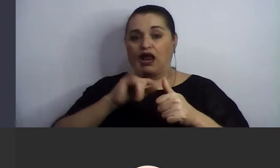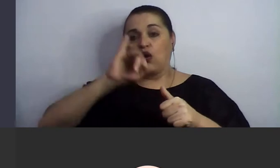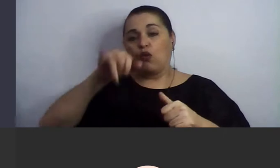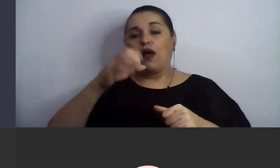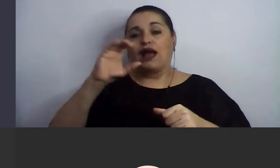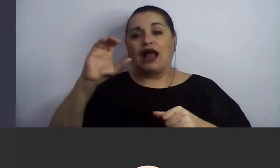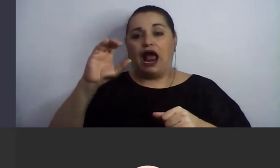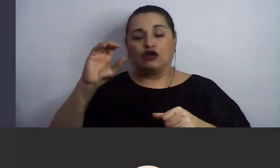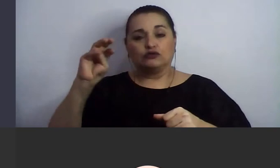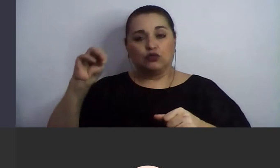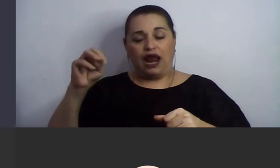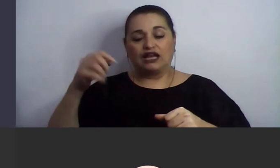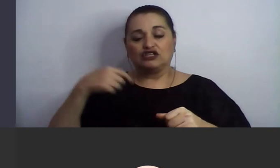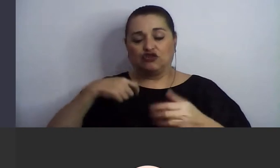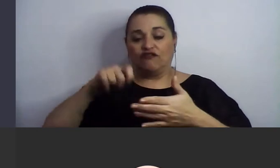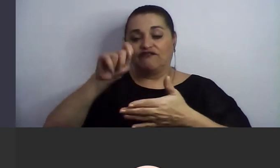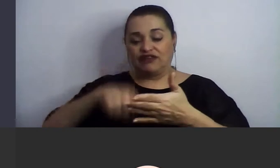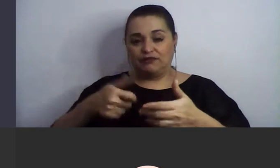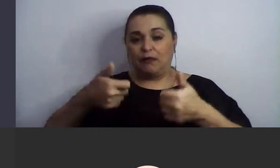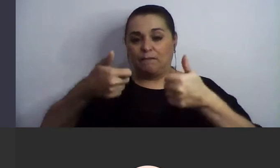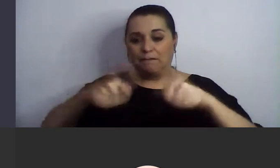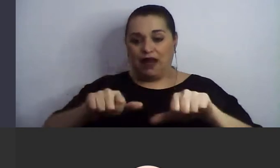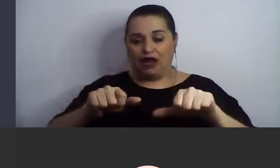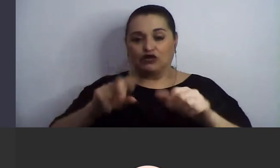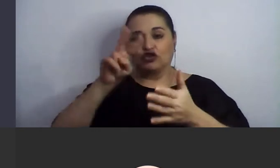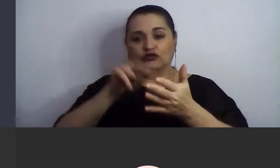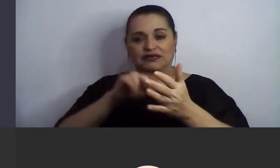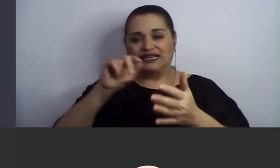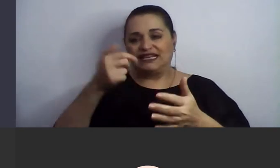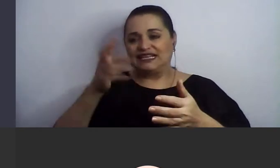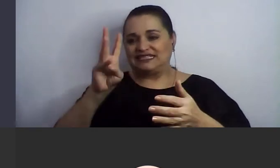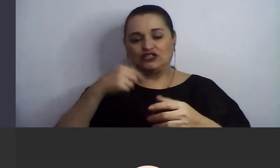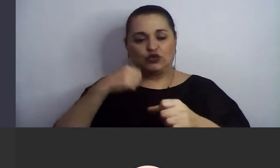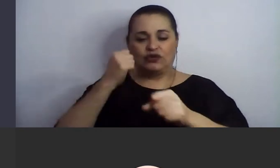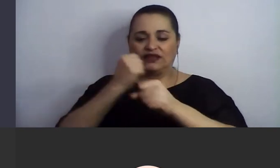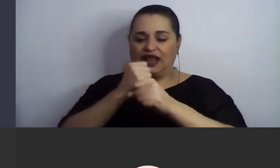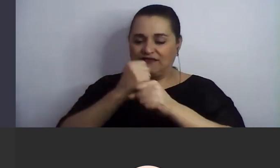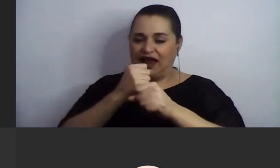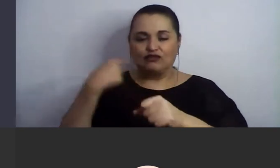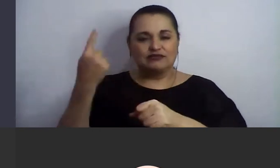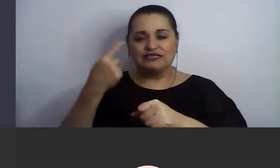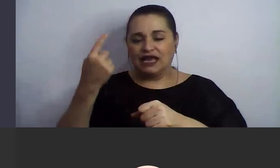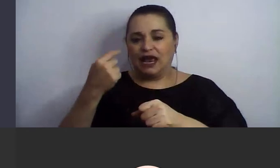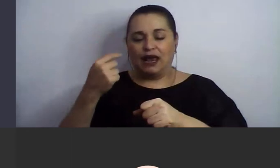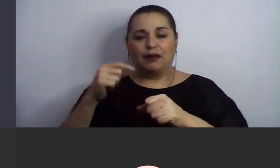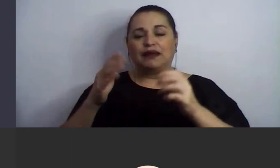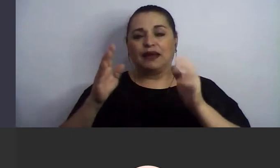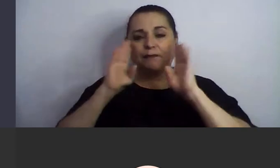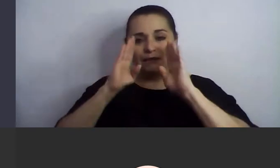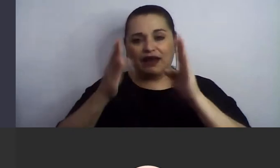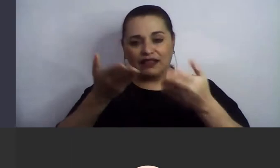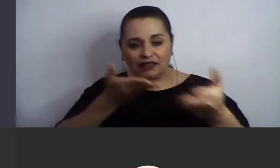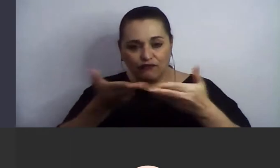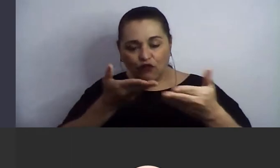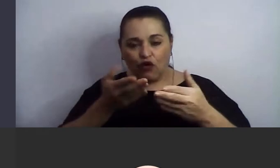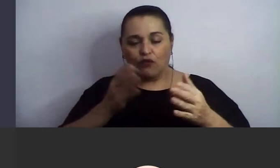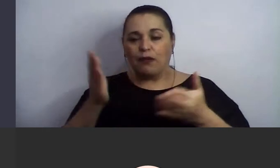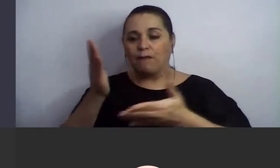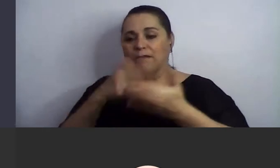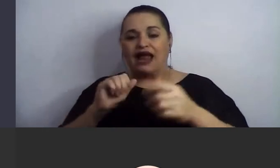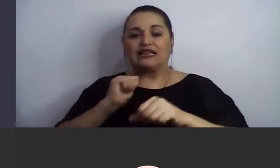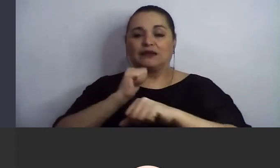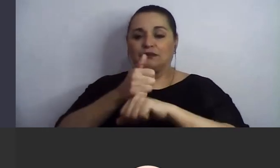estuve en la firma del pacto nacional en 2016 y he estado trabajando siempre con la plataforma y con otras en parte de implementación de